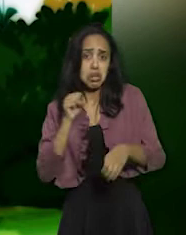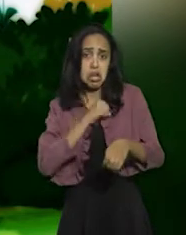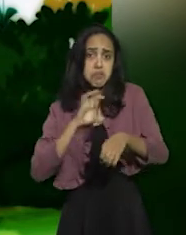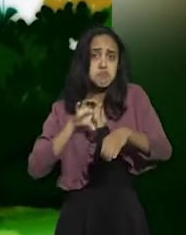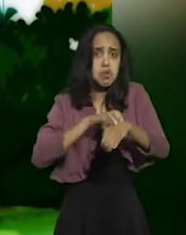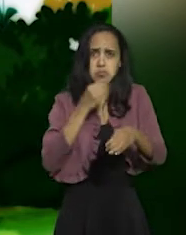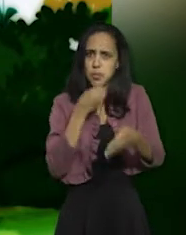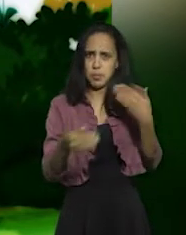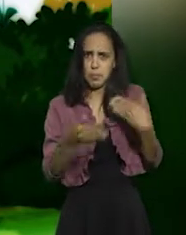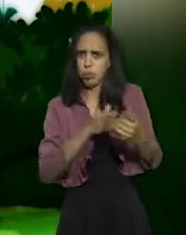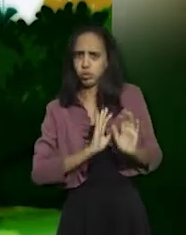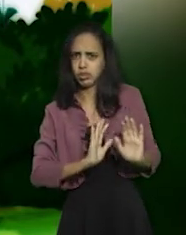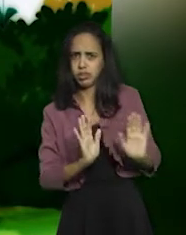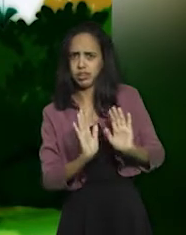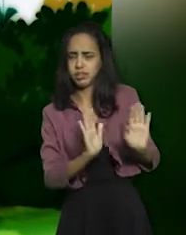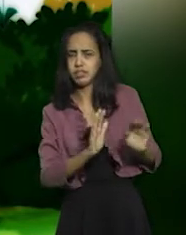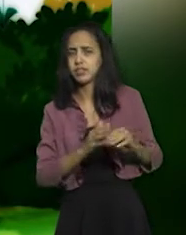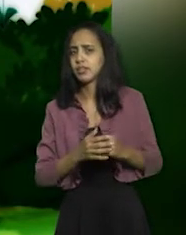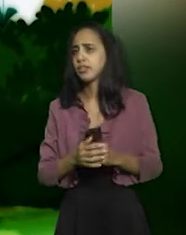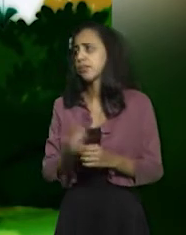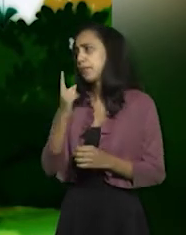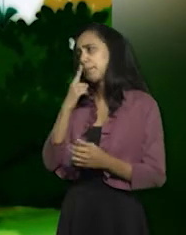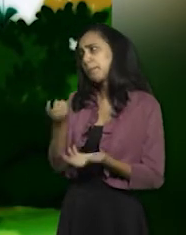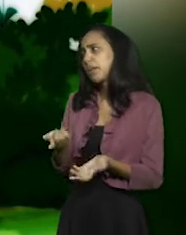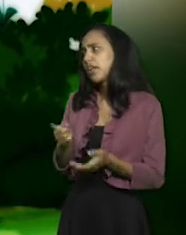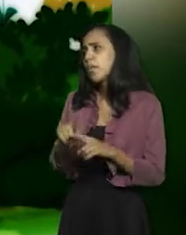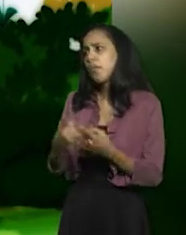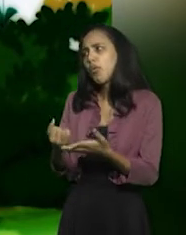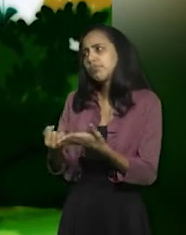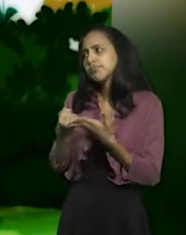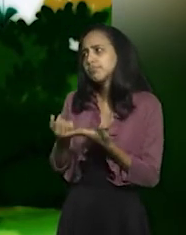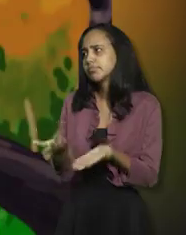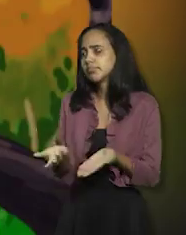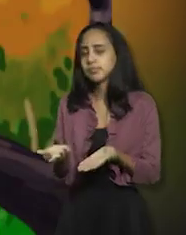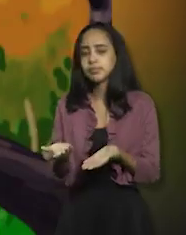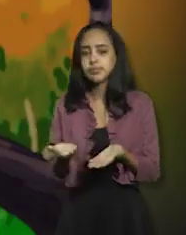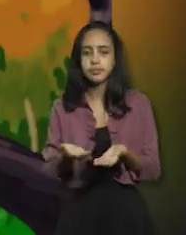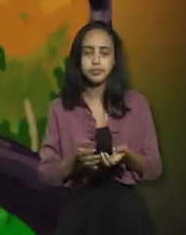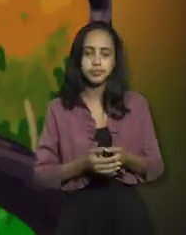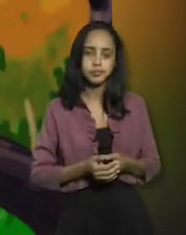importa. Oye, oye, ¿nos quedan dos oportunidades? ¡Bah!